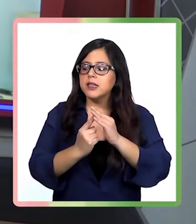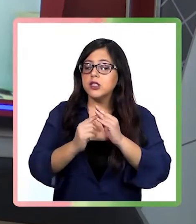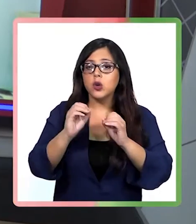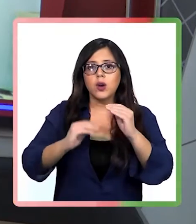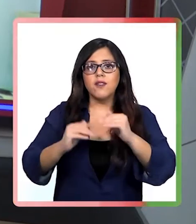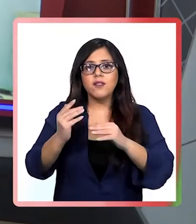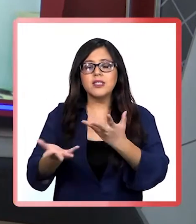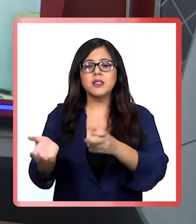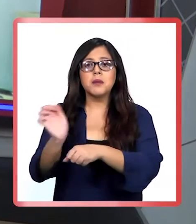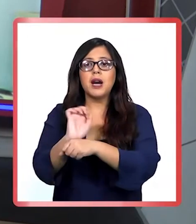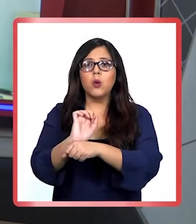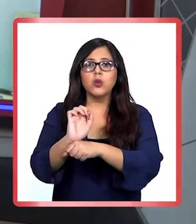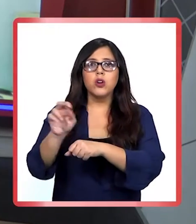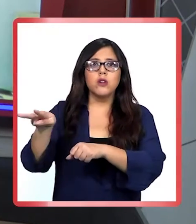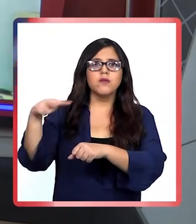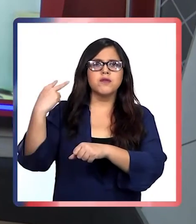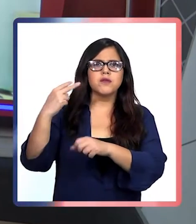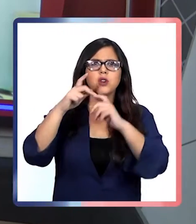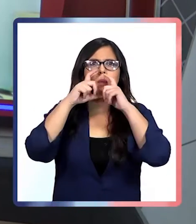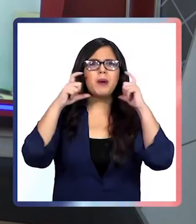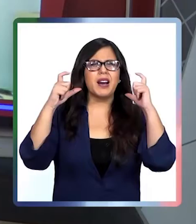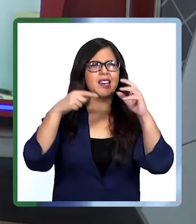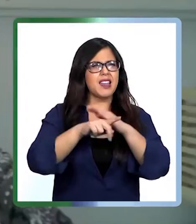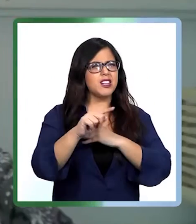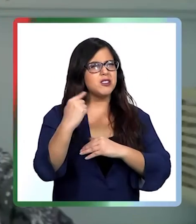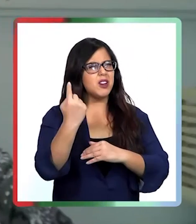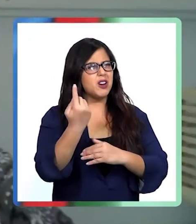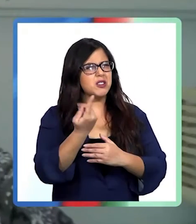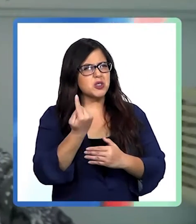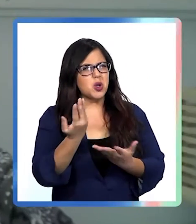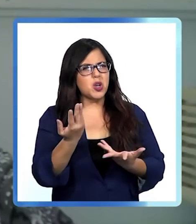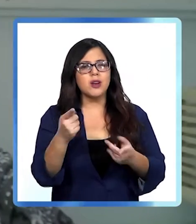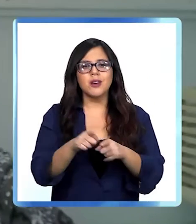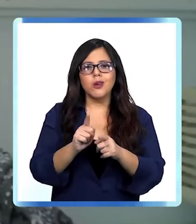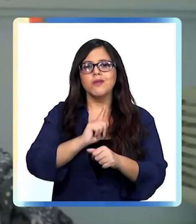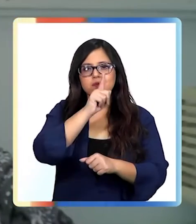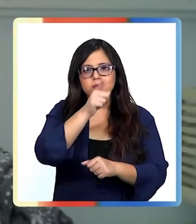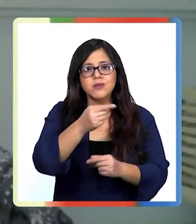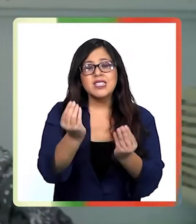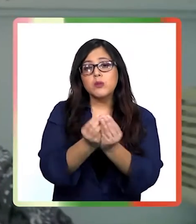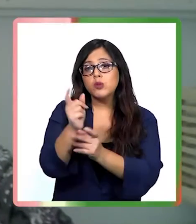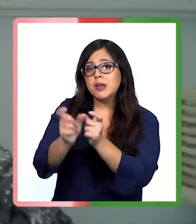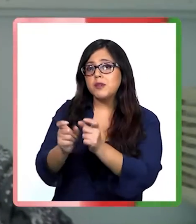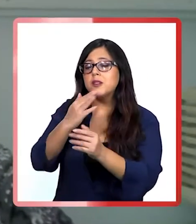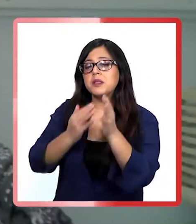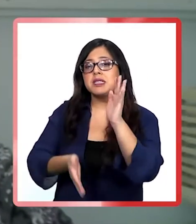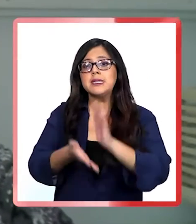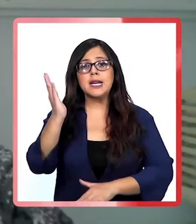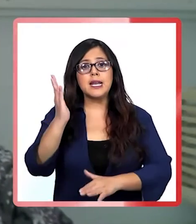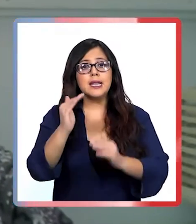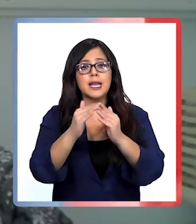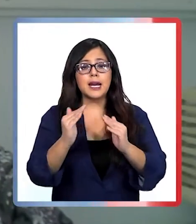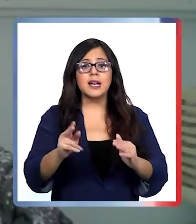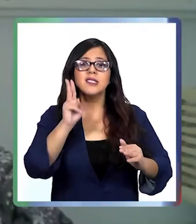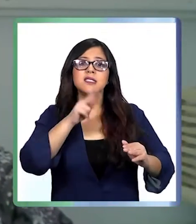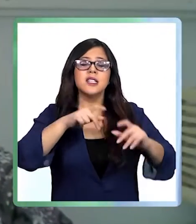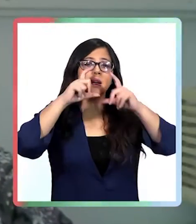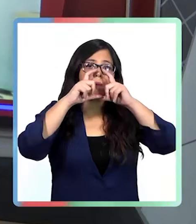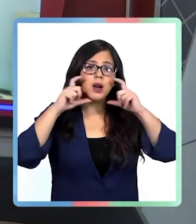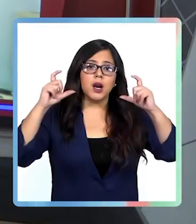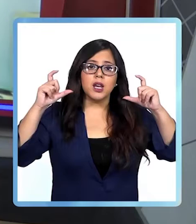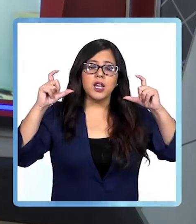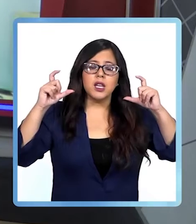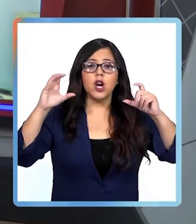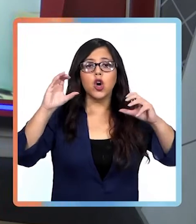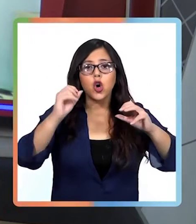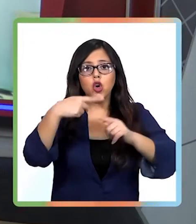me subo al auto y la gente se ríe cuando me mira que uno que anda con mascarilla, pero es que uno se acostumbra a eso. Y así también hay otras personas que salen de su casa sin la mascarilla y no se la pusieron nunca